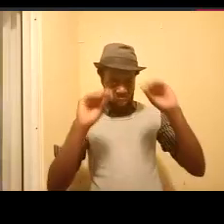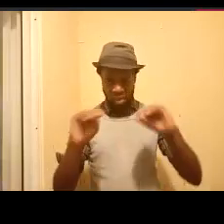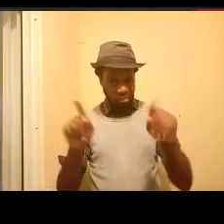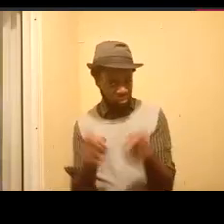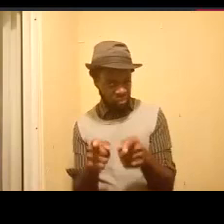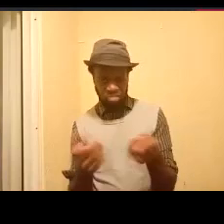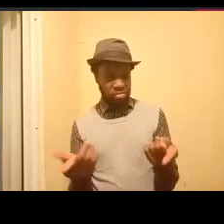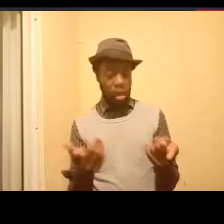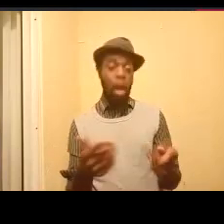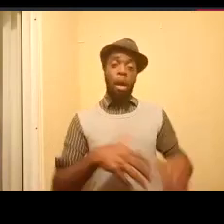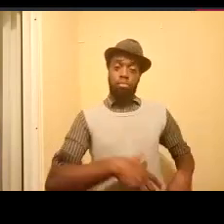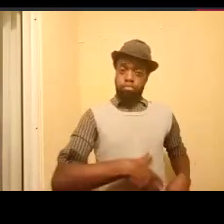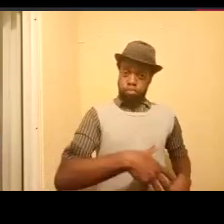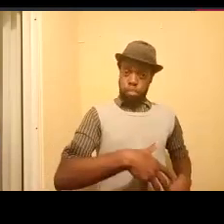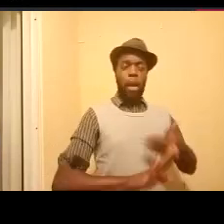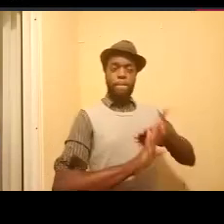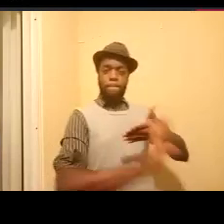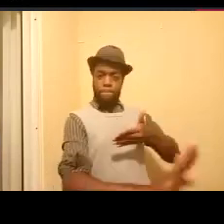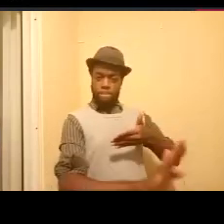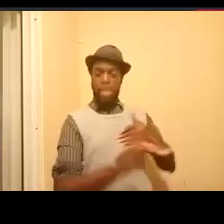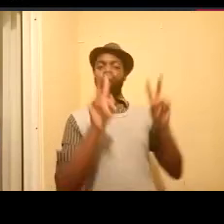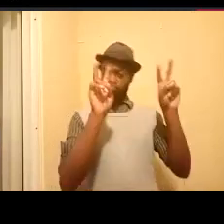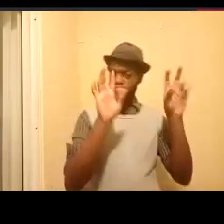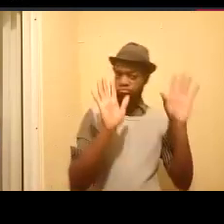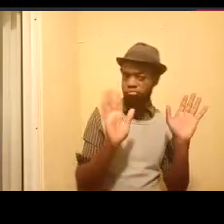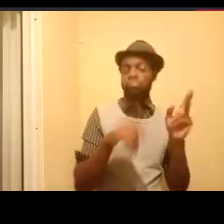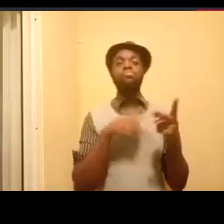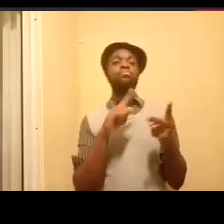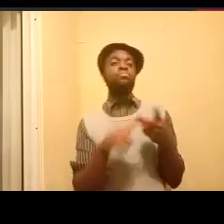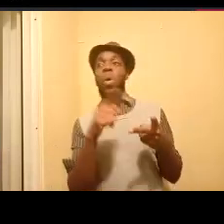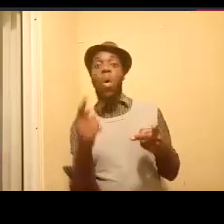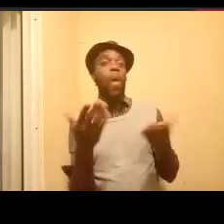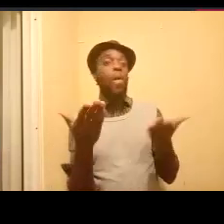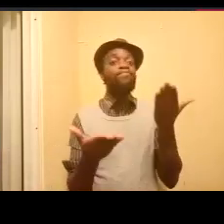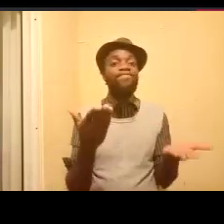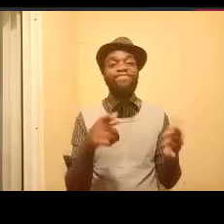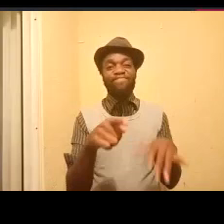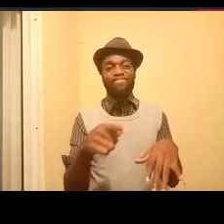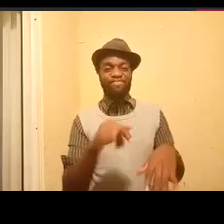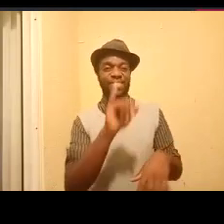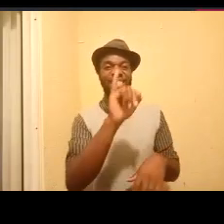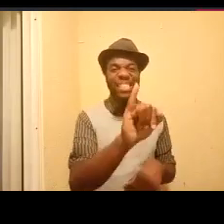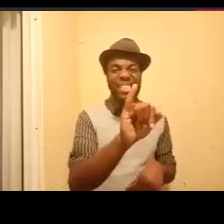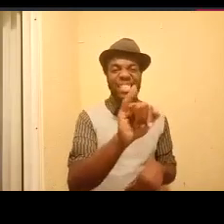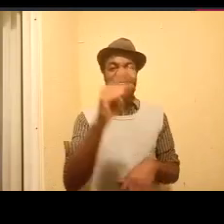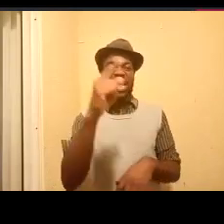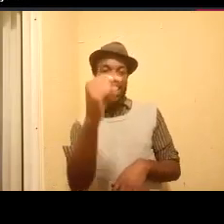embarazos y la transmisión de las famosas de las ITS,